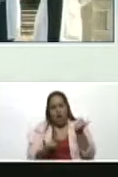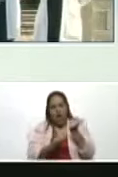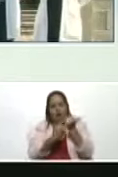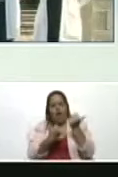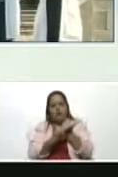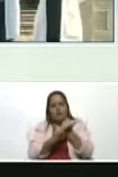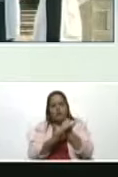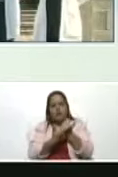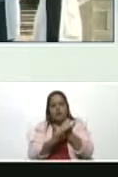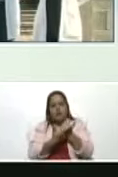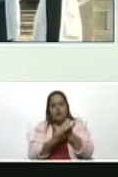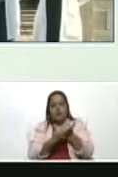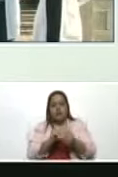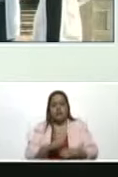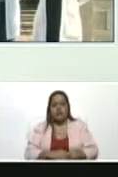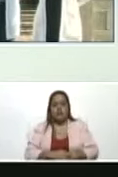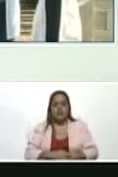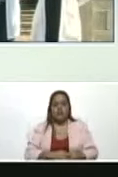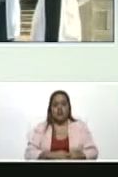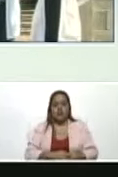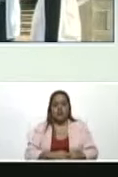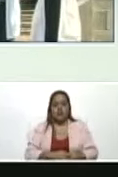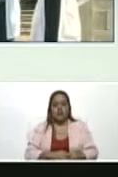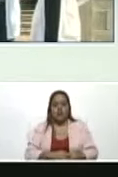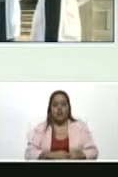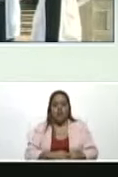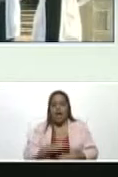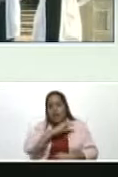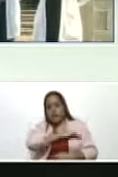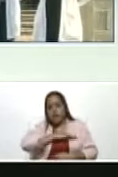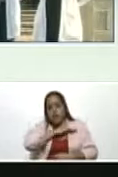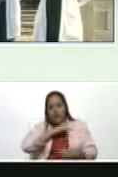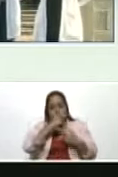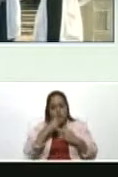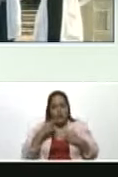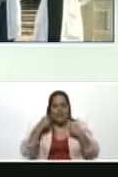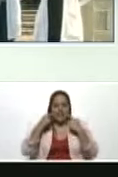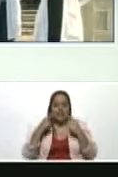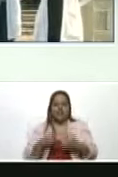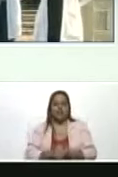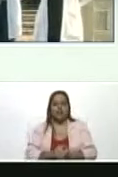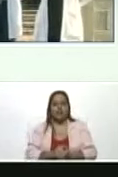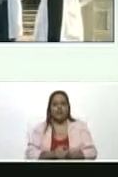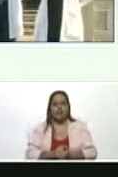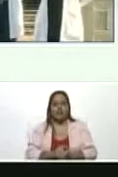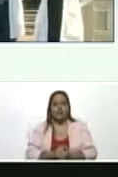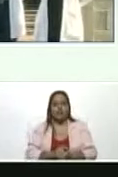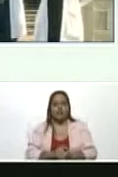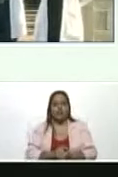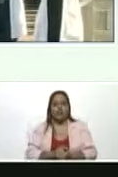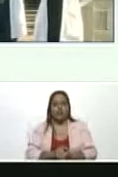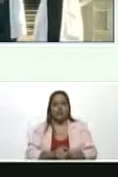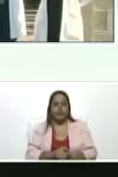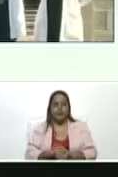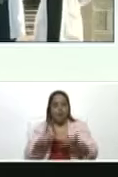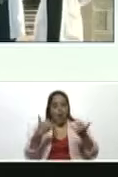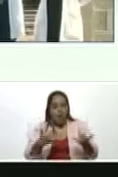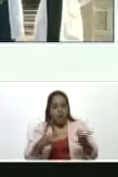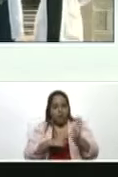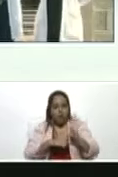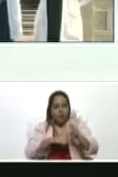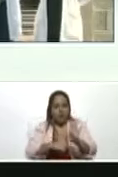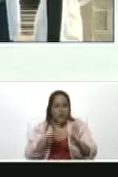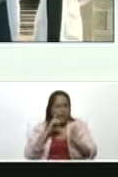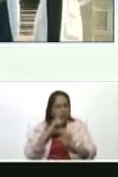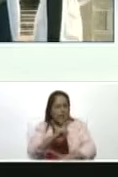y cristianamente a la Misión Sonrisa. Y mientras tanto, vamos a proceder a